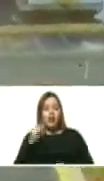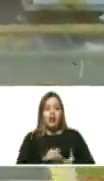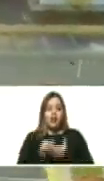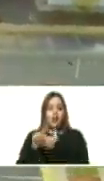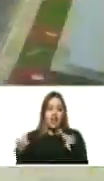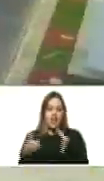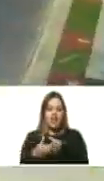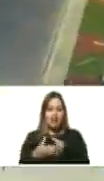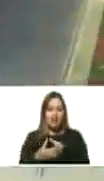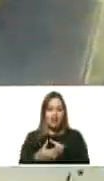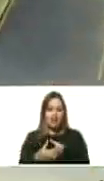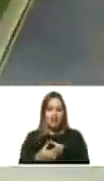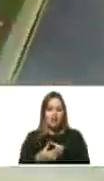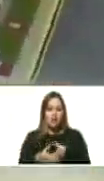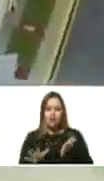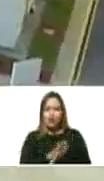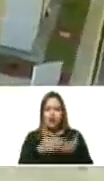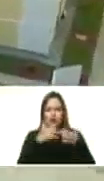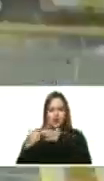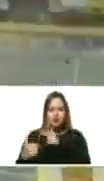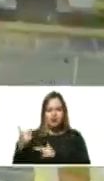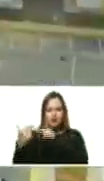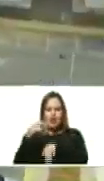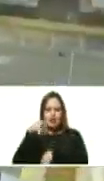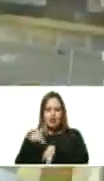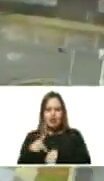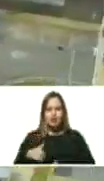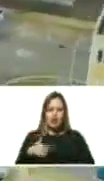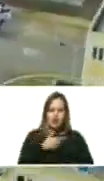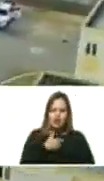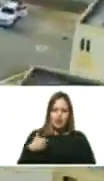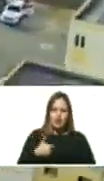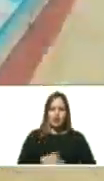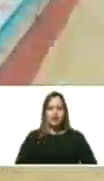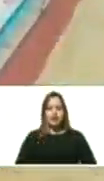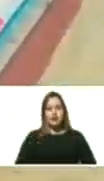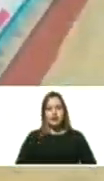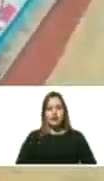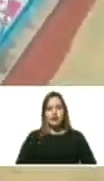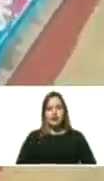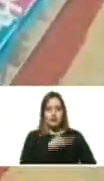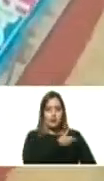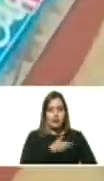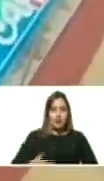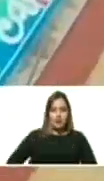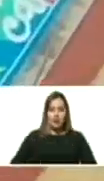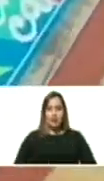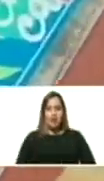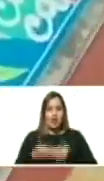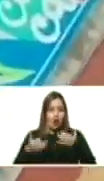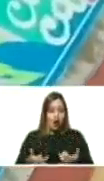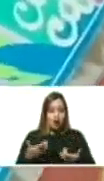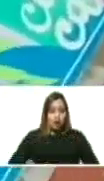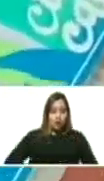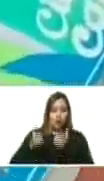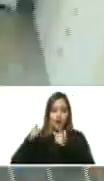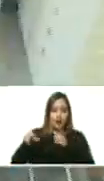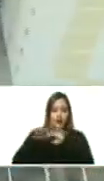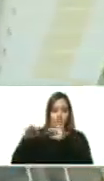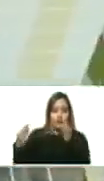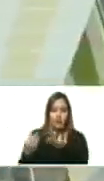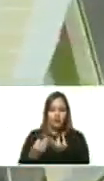de la Inmobiliaria Nacional, y yo quisiera, presidente Nicolás Maduro, que podamos ahora a esta